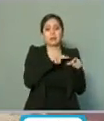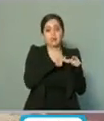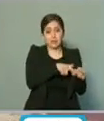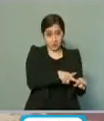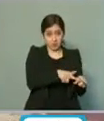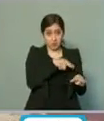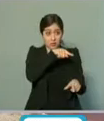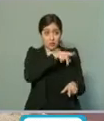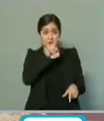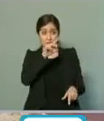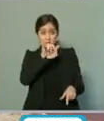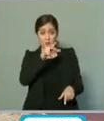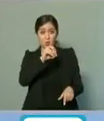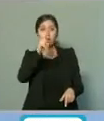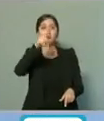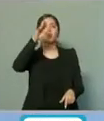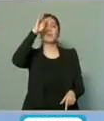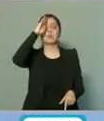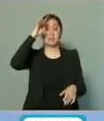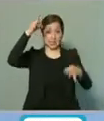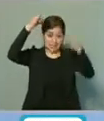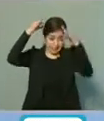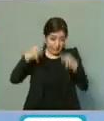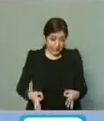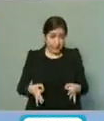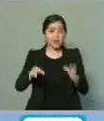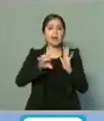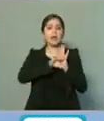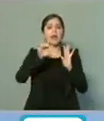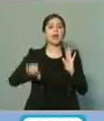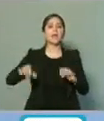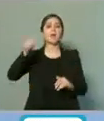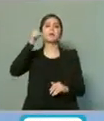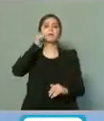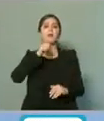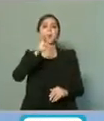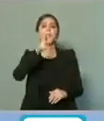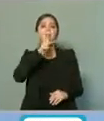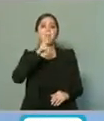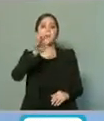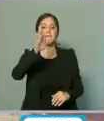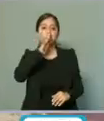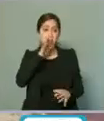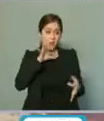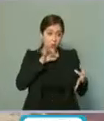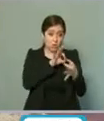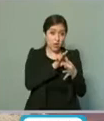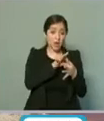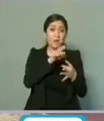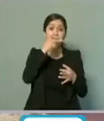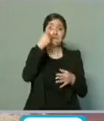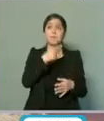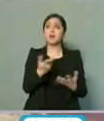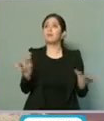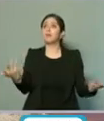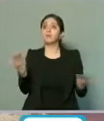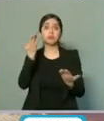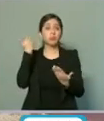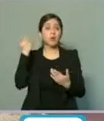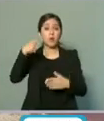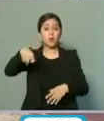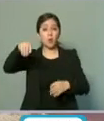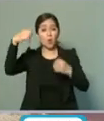no necesariamente, lo ideal, como tú dices, Cintia, es que se dé con papá y mamá, que son los principales educadores, pero si por